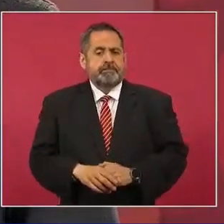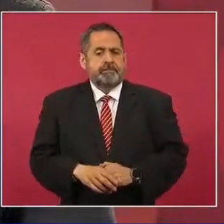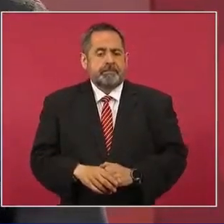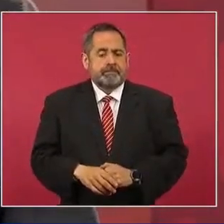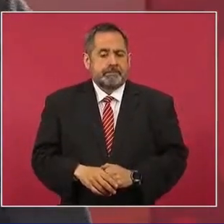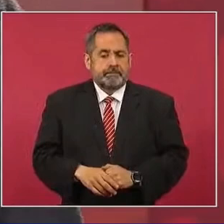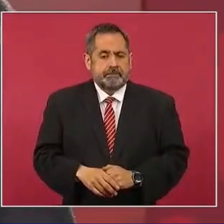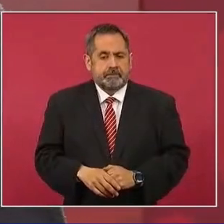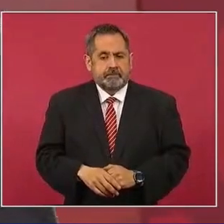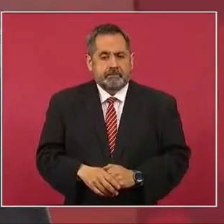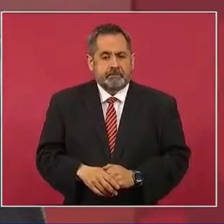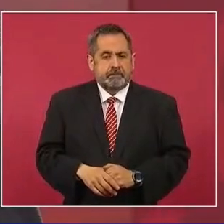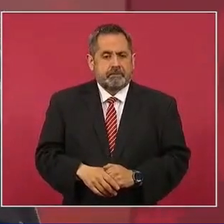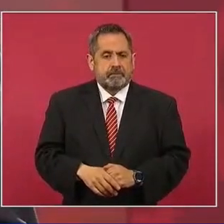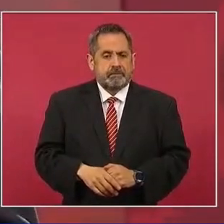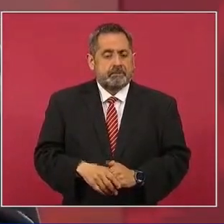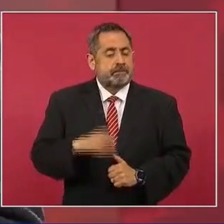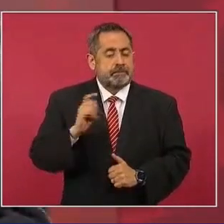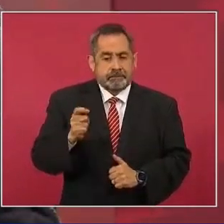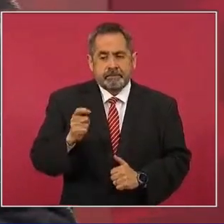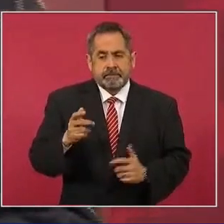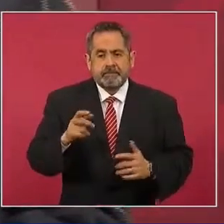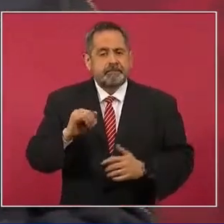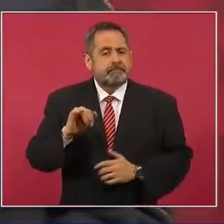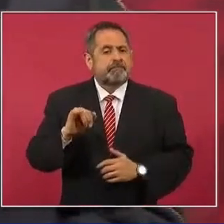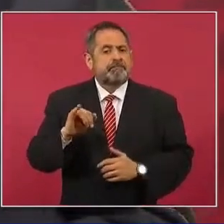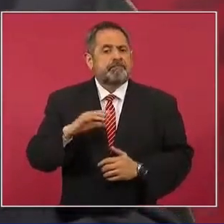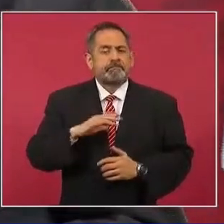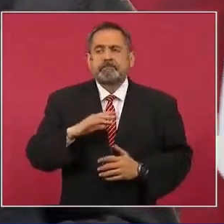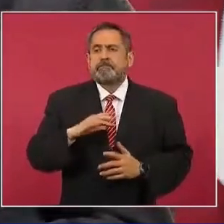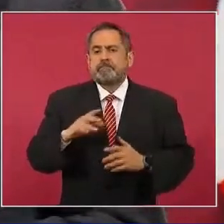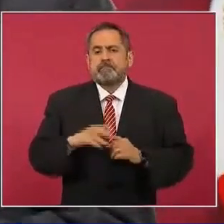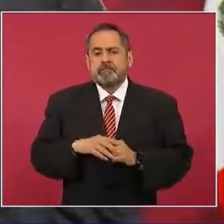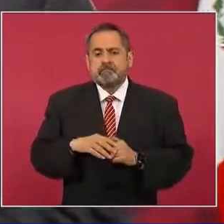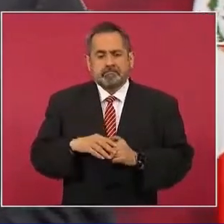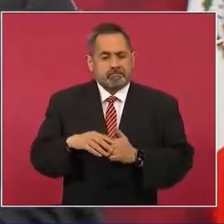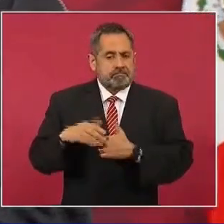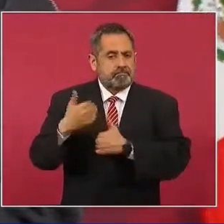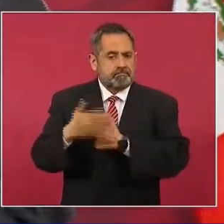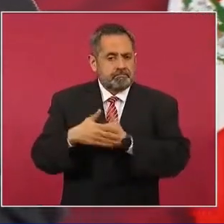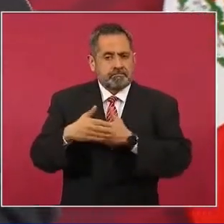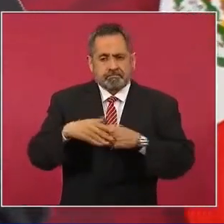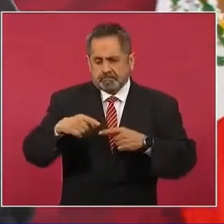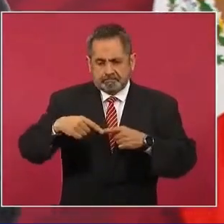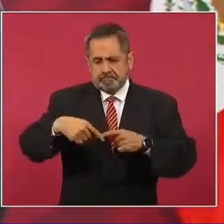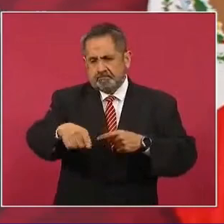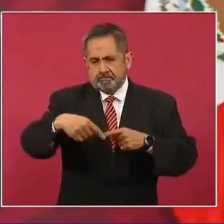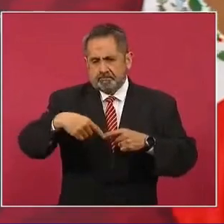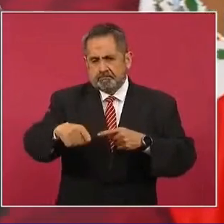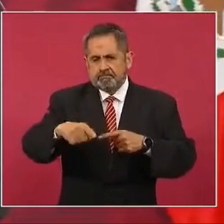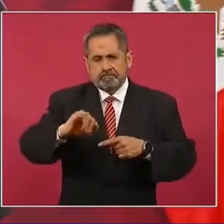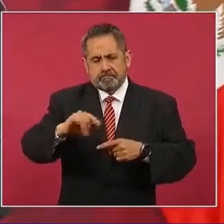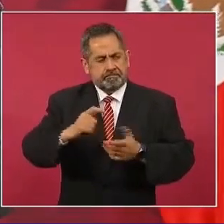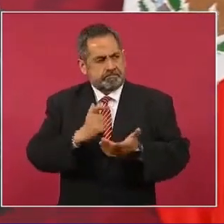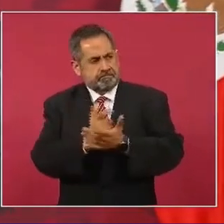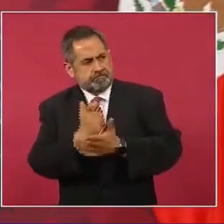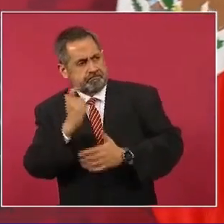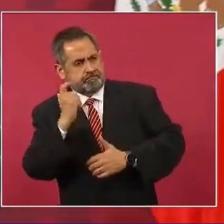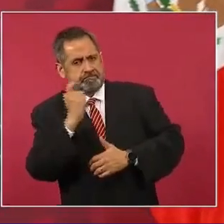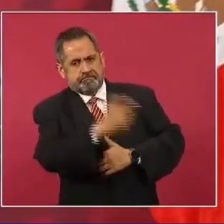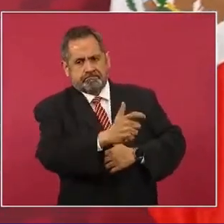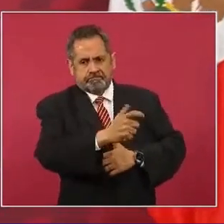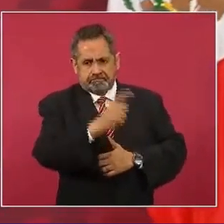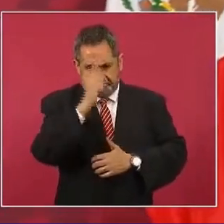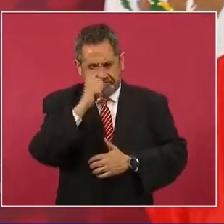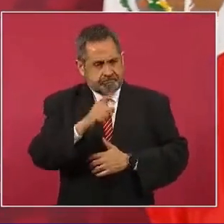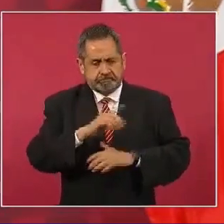Entonces, sí vamos a llevar a cabo ya en estos días el pago para